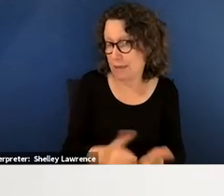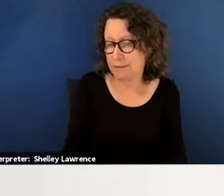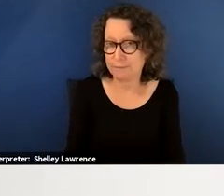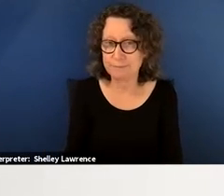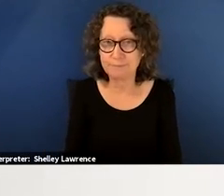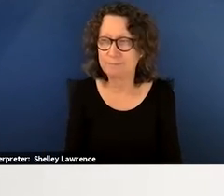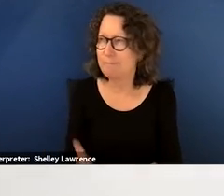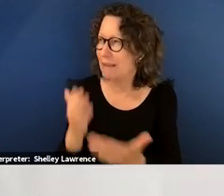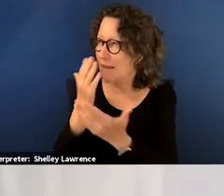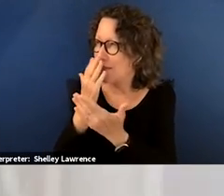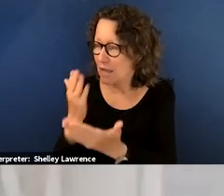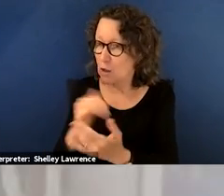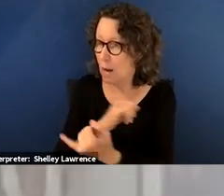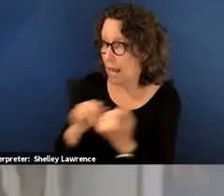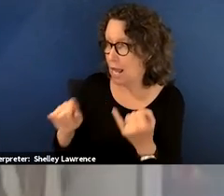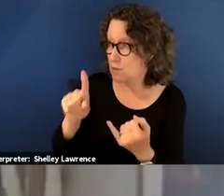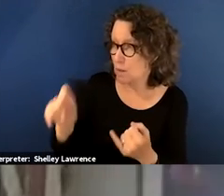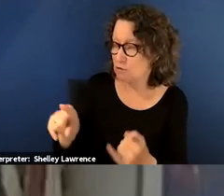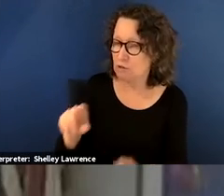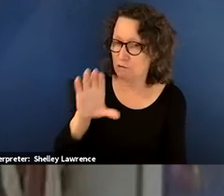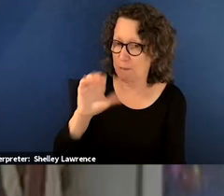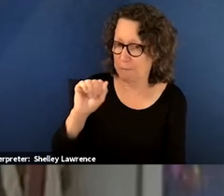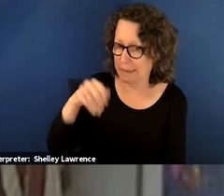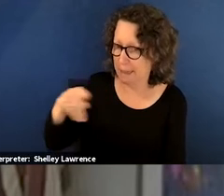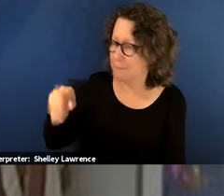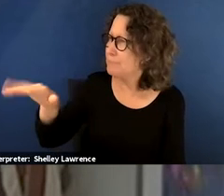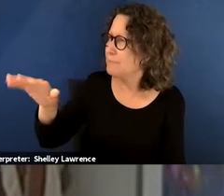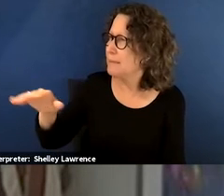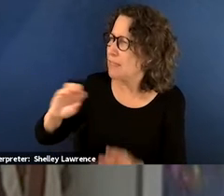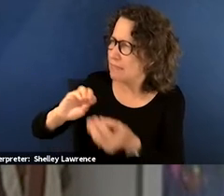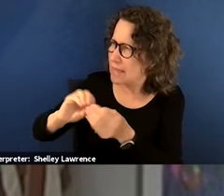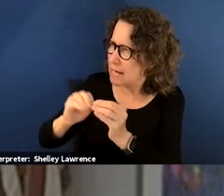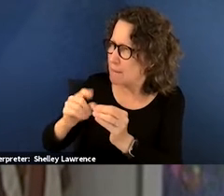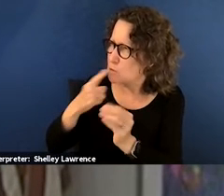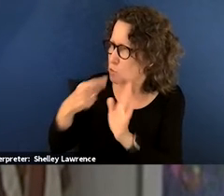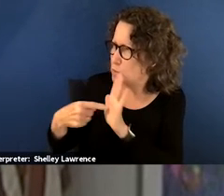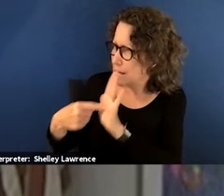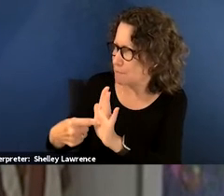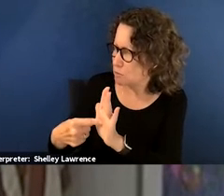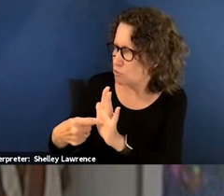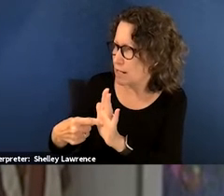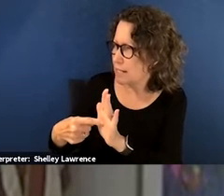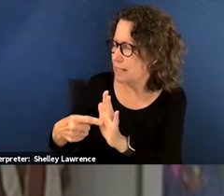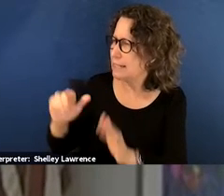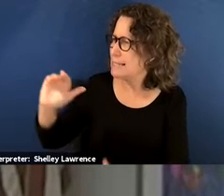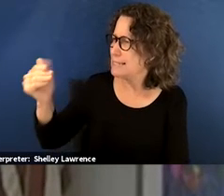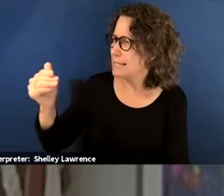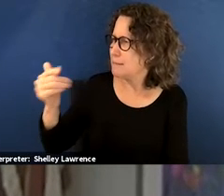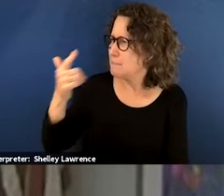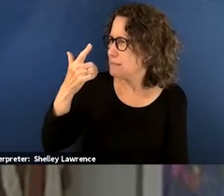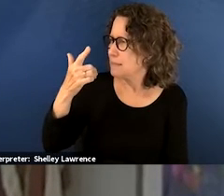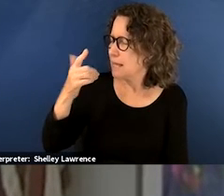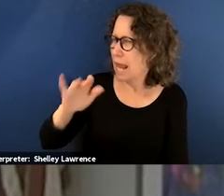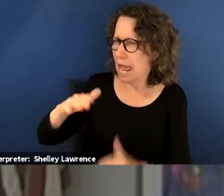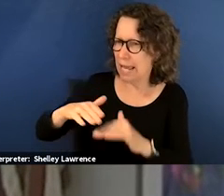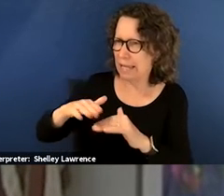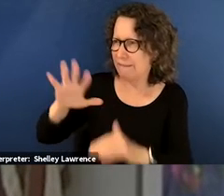el tiempo que se necesite. Gracias. Y el último punto era para aclarar los números que usted